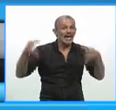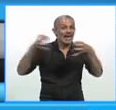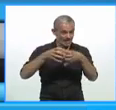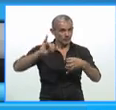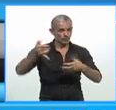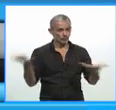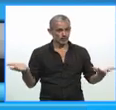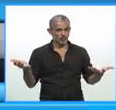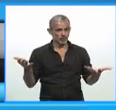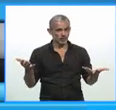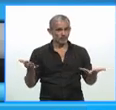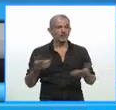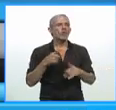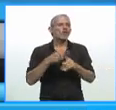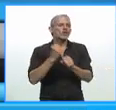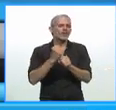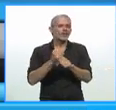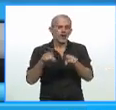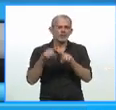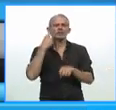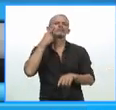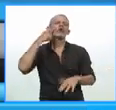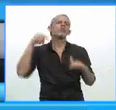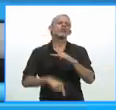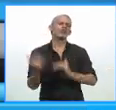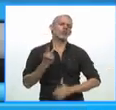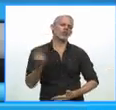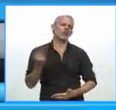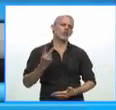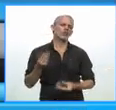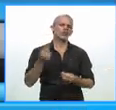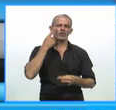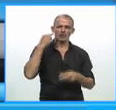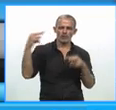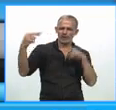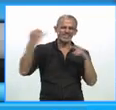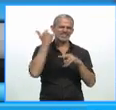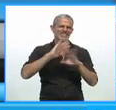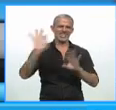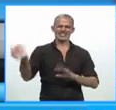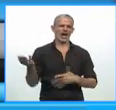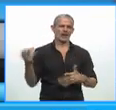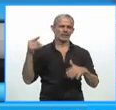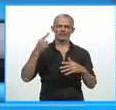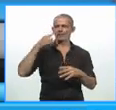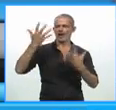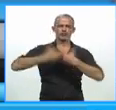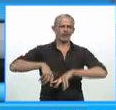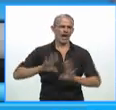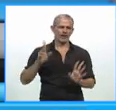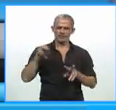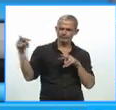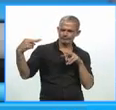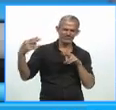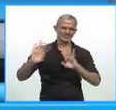Obviamente, siendo hermanos, nos conocemos mucho y sabemos muy bien cómo está el otro y